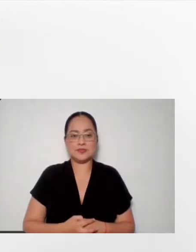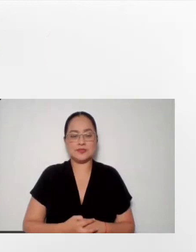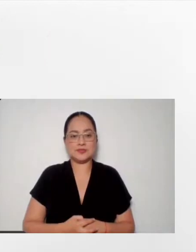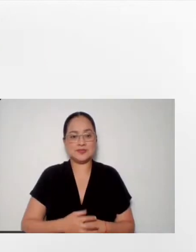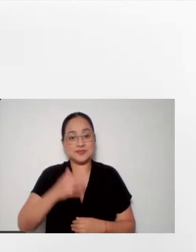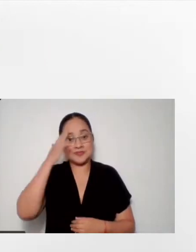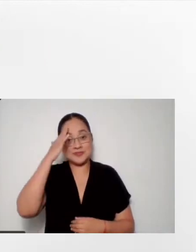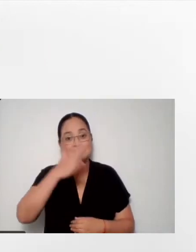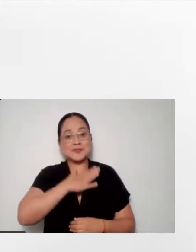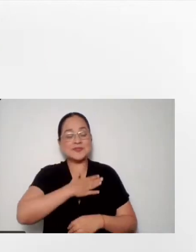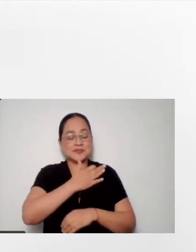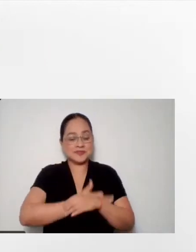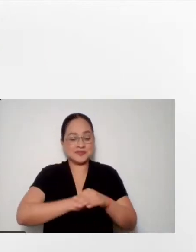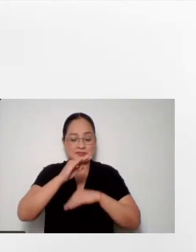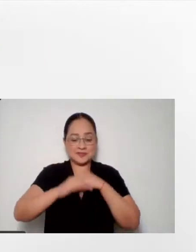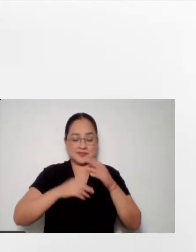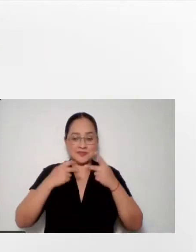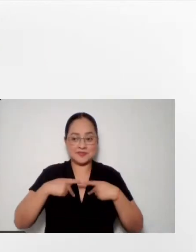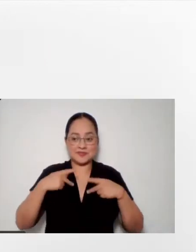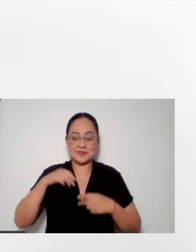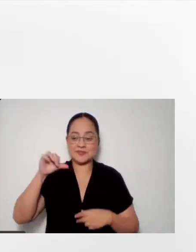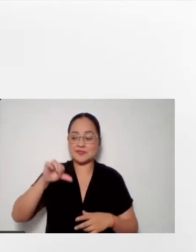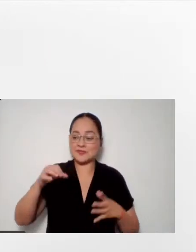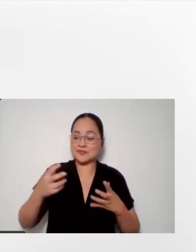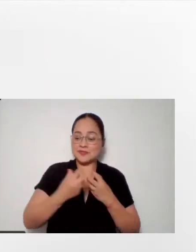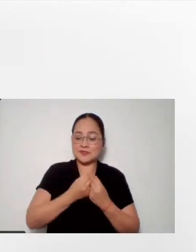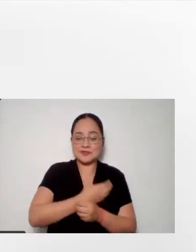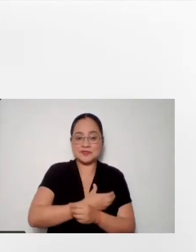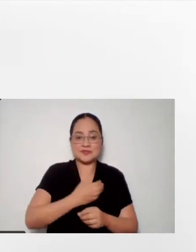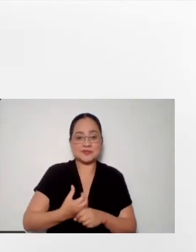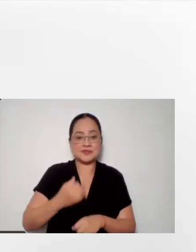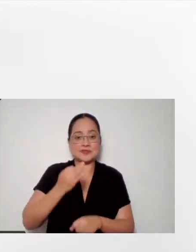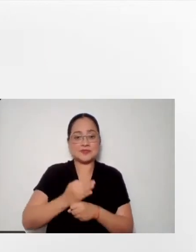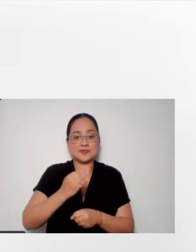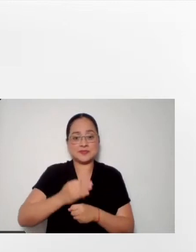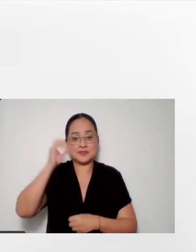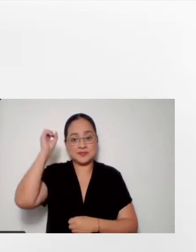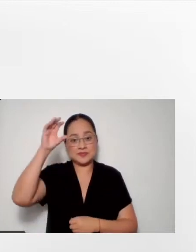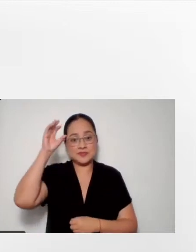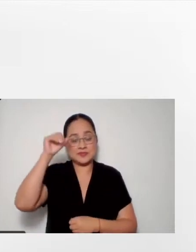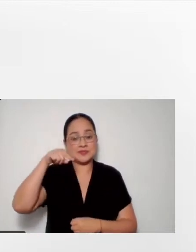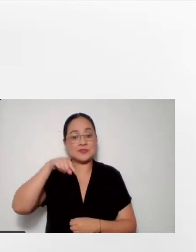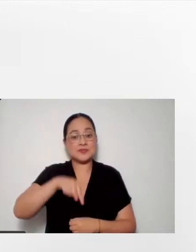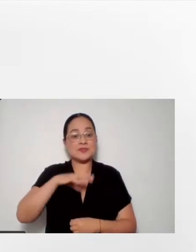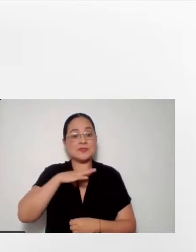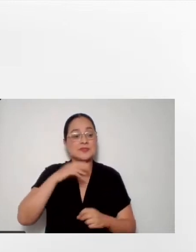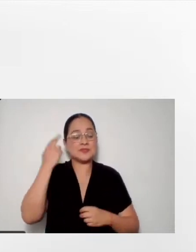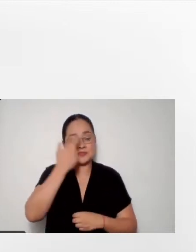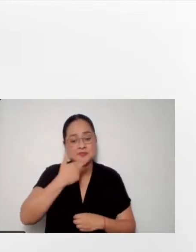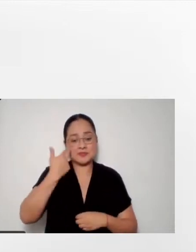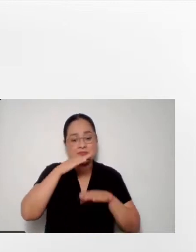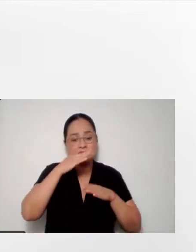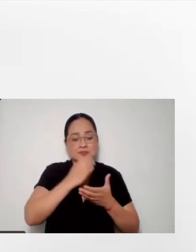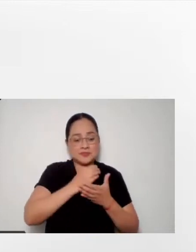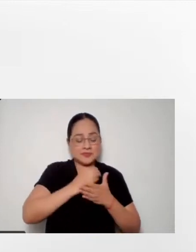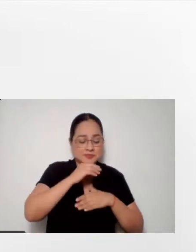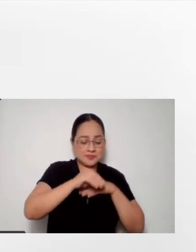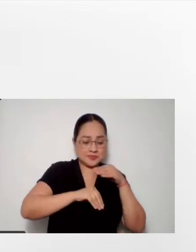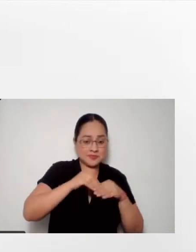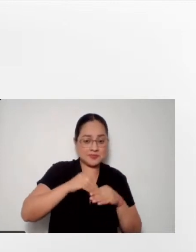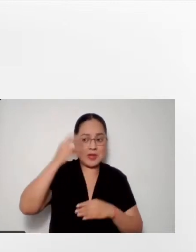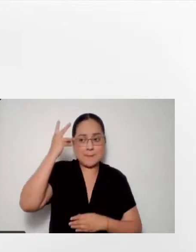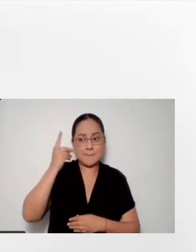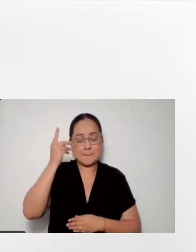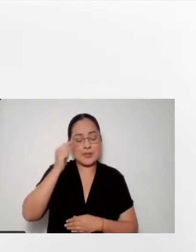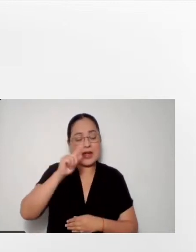Buenas tardes a todas las personas que nos acompañan en vivo en la mesa de análisis de cuaderno de jurisprudencia Alimentos entre descendientes y